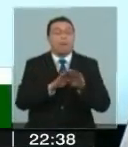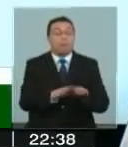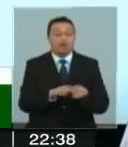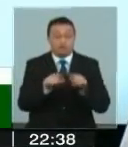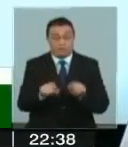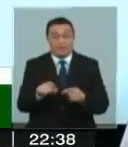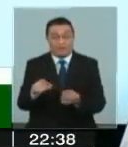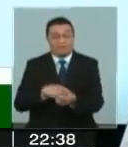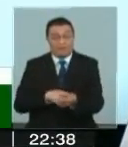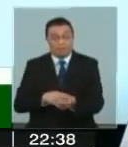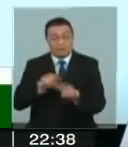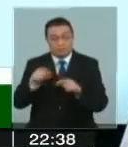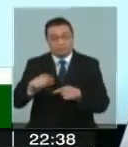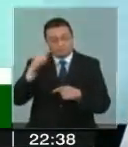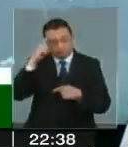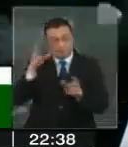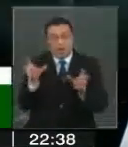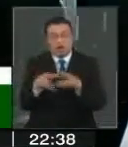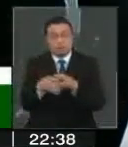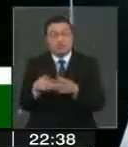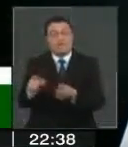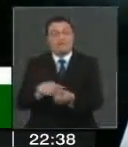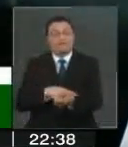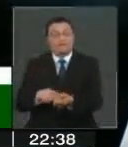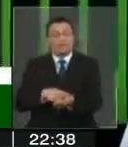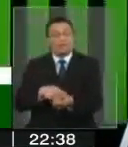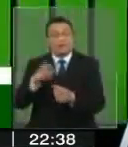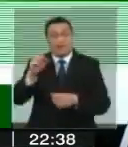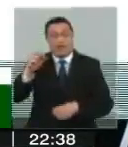esas familias se creó la agrupación Familias